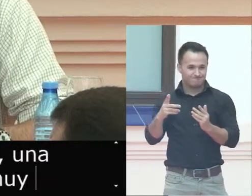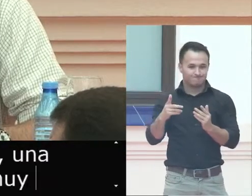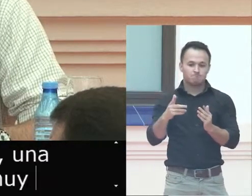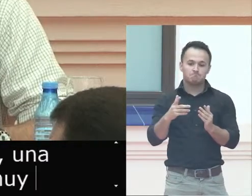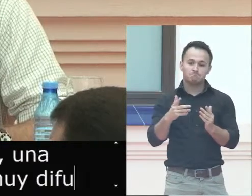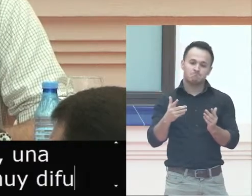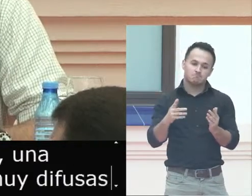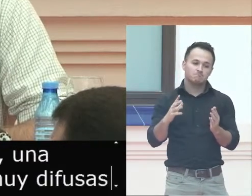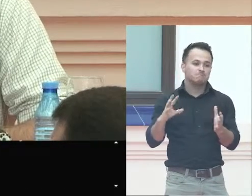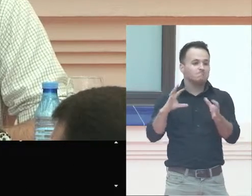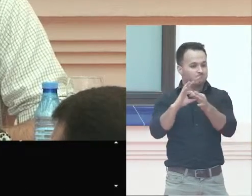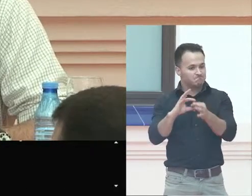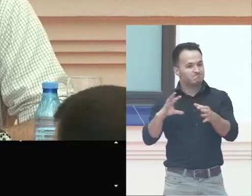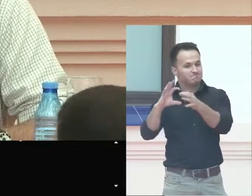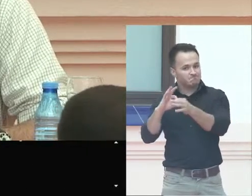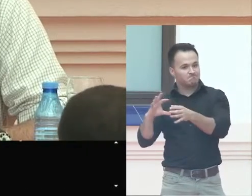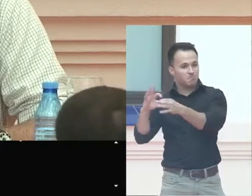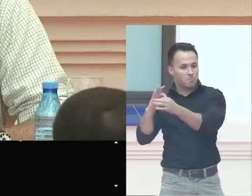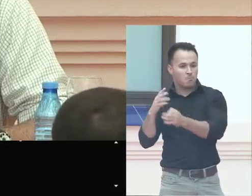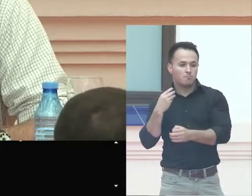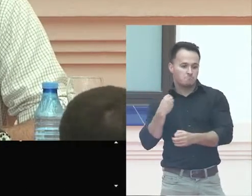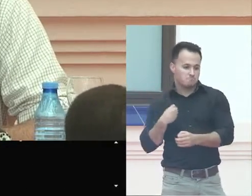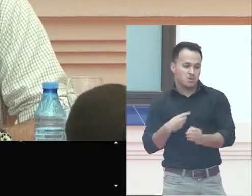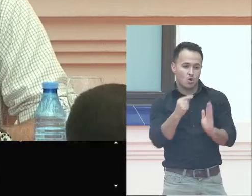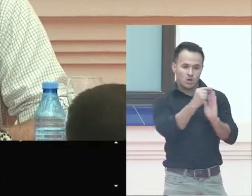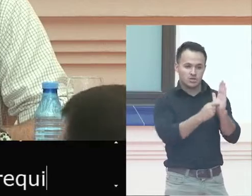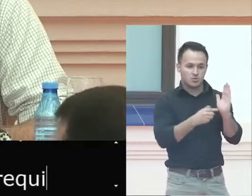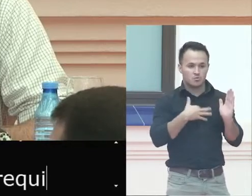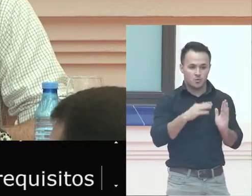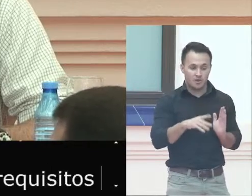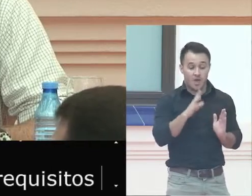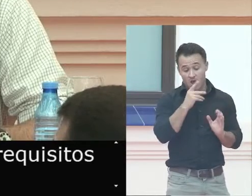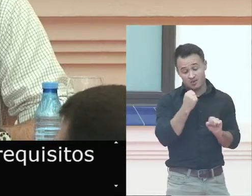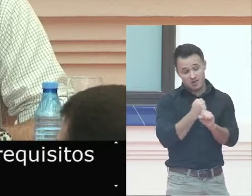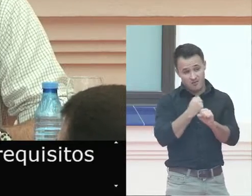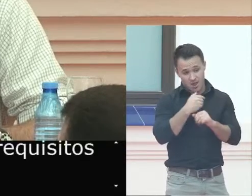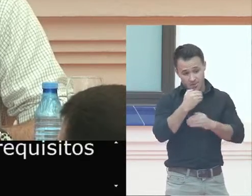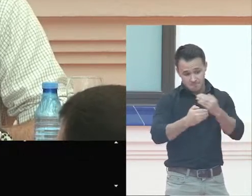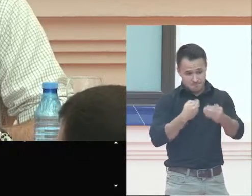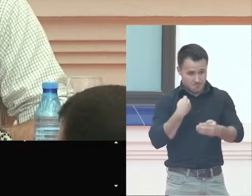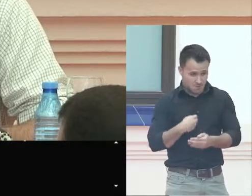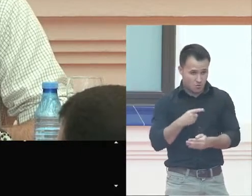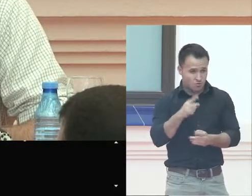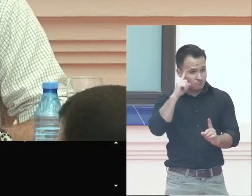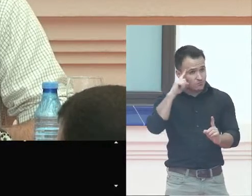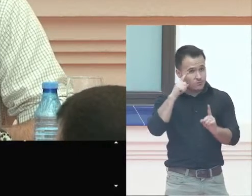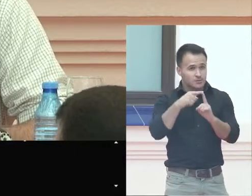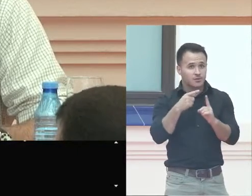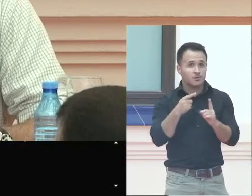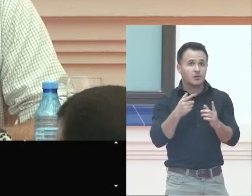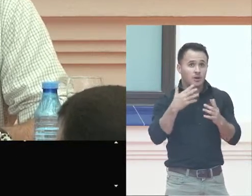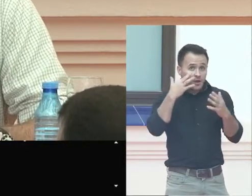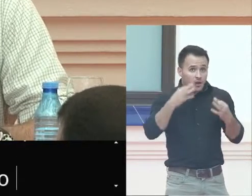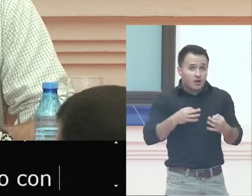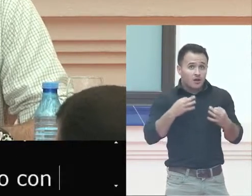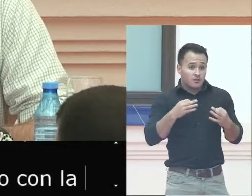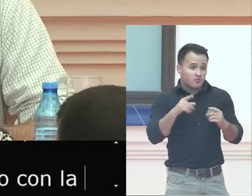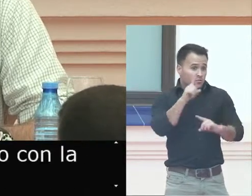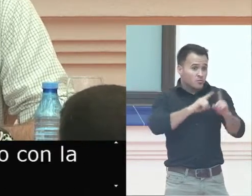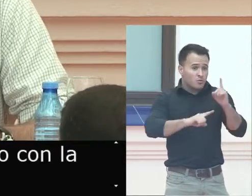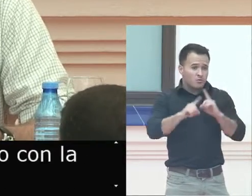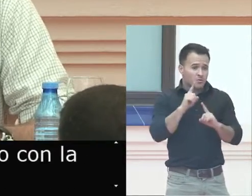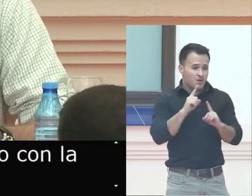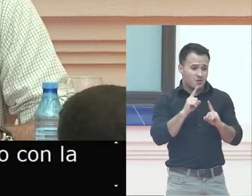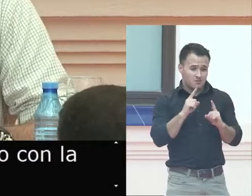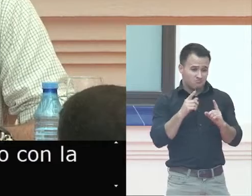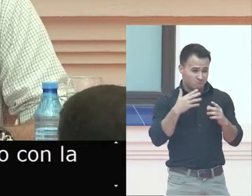fueran requisitos comunes. Y entonces eso es en lo que estamos trabajando, con la idea de que en realidad el mayor problema que